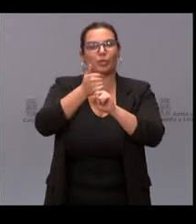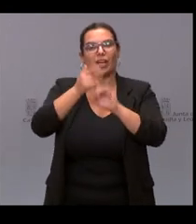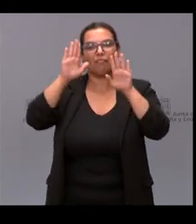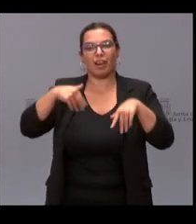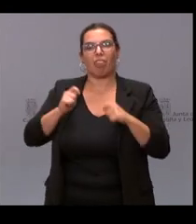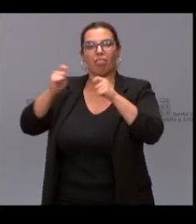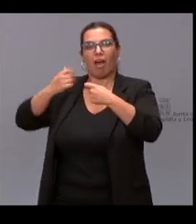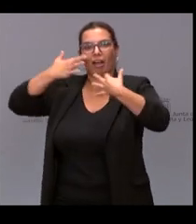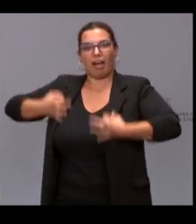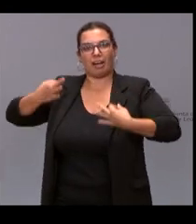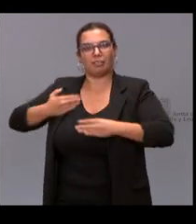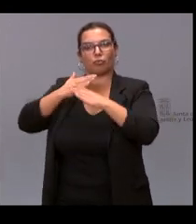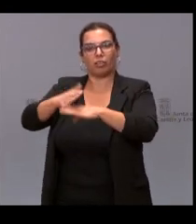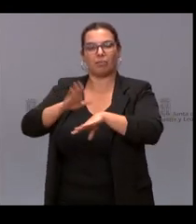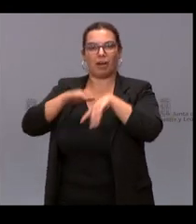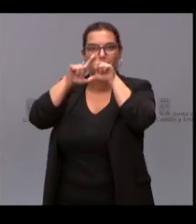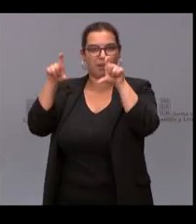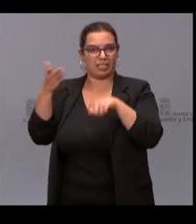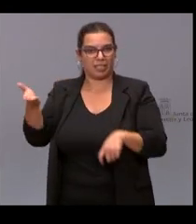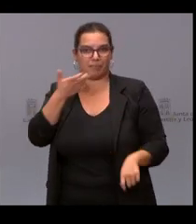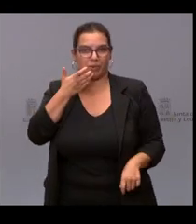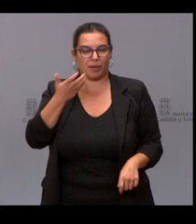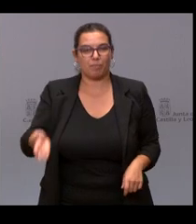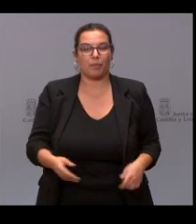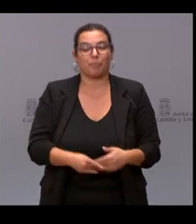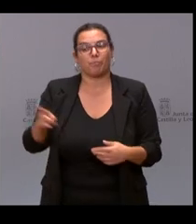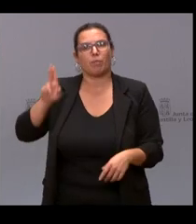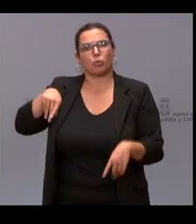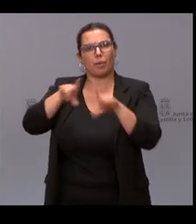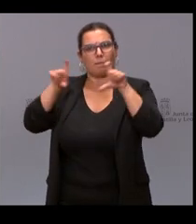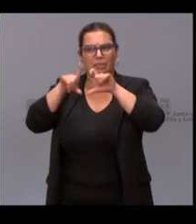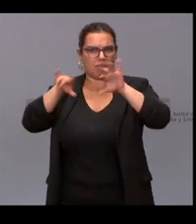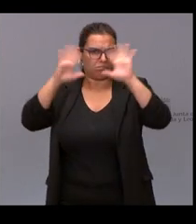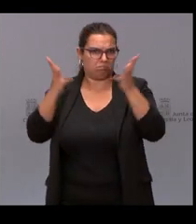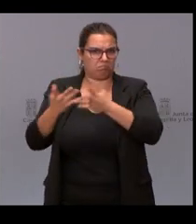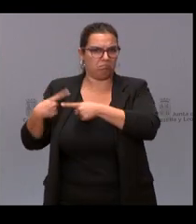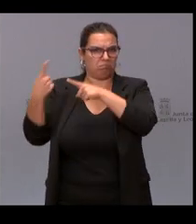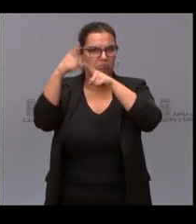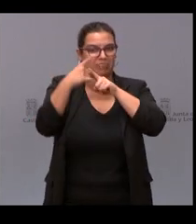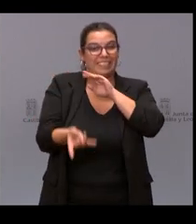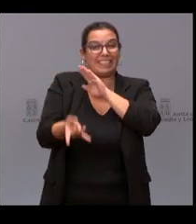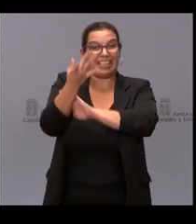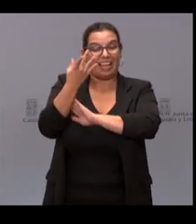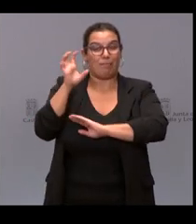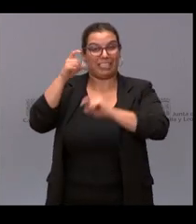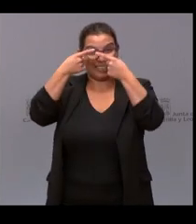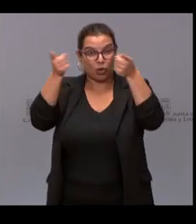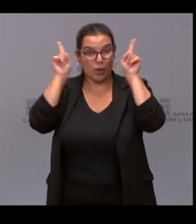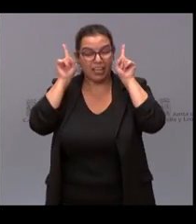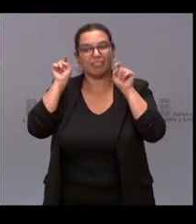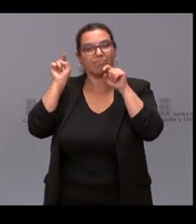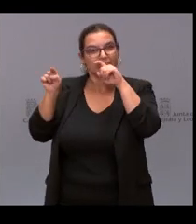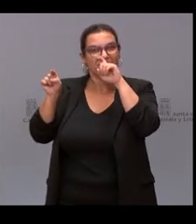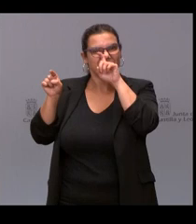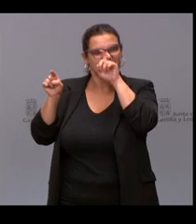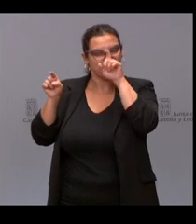empresa como Innovat. Es una empresa internacional, de origen eslovaco, que está centrada